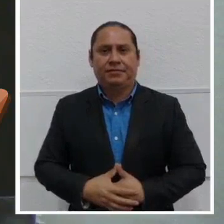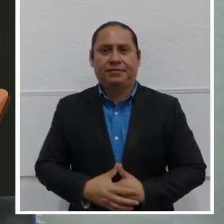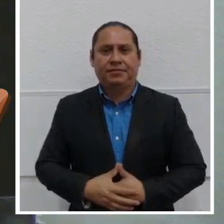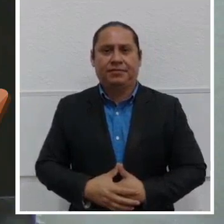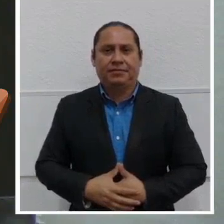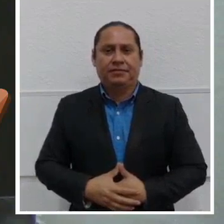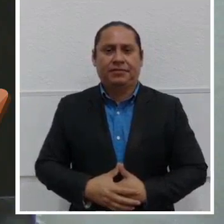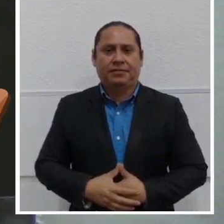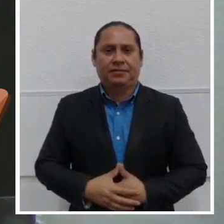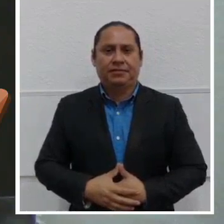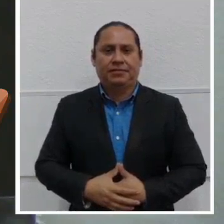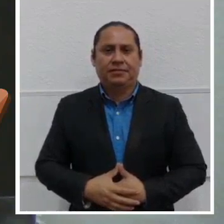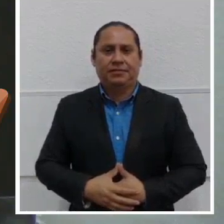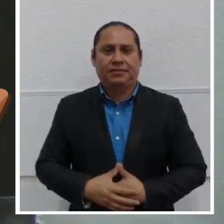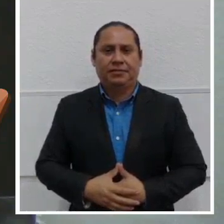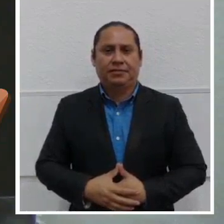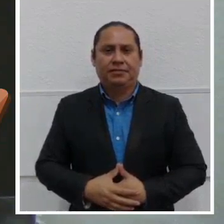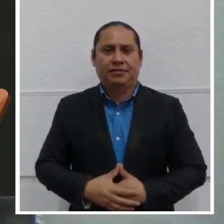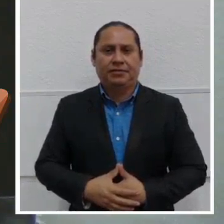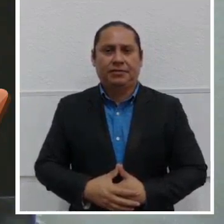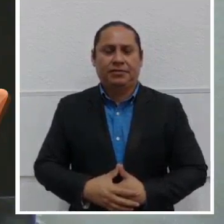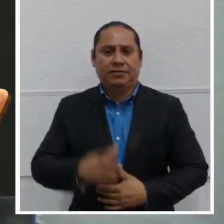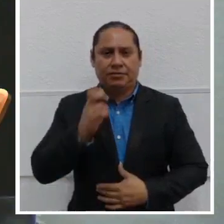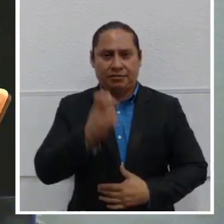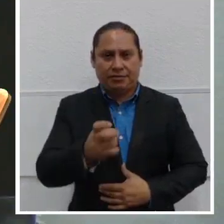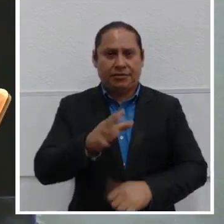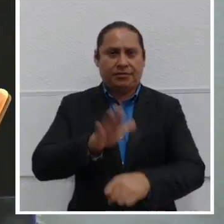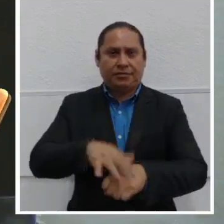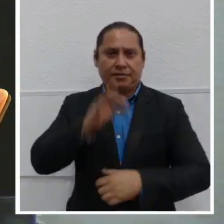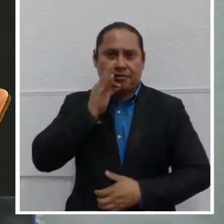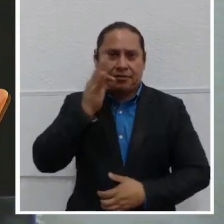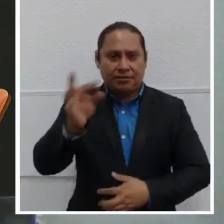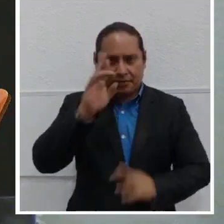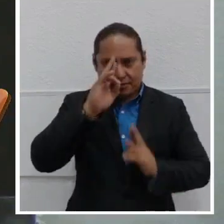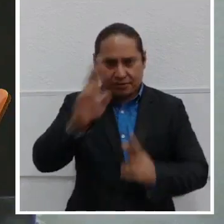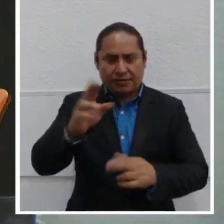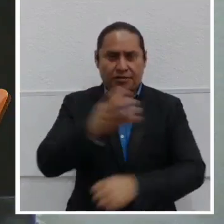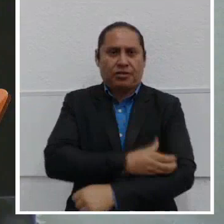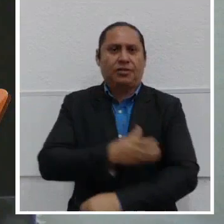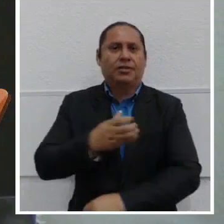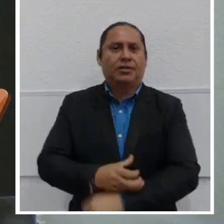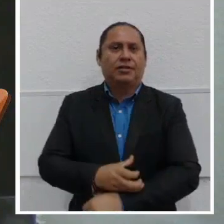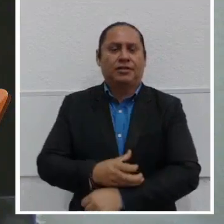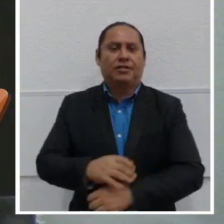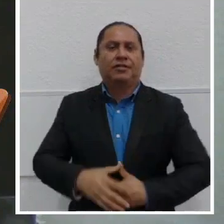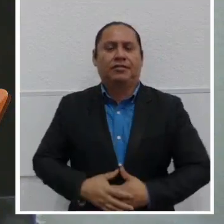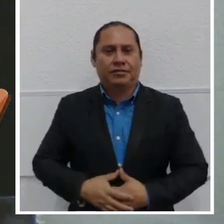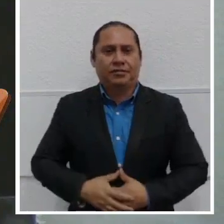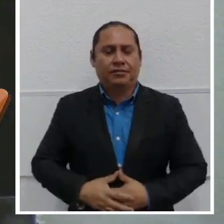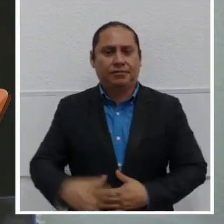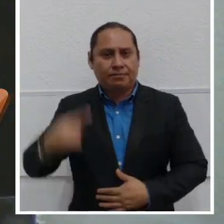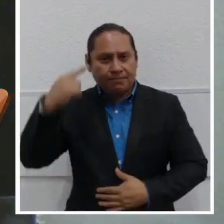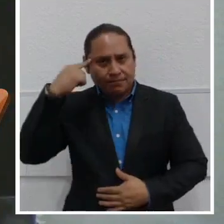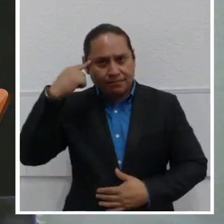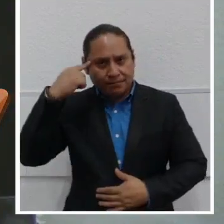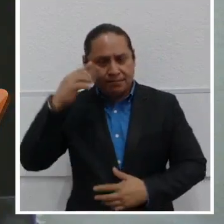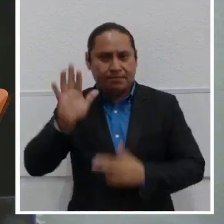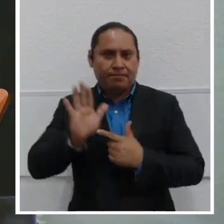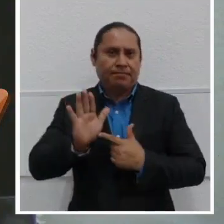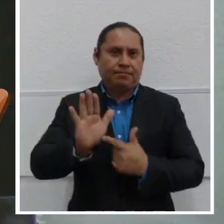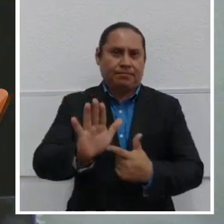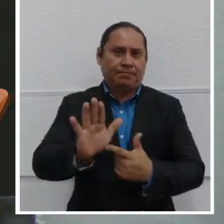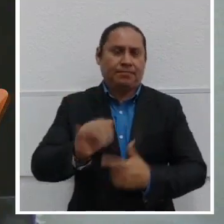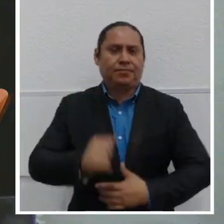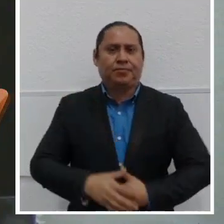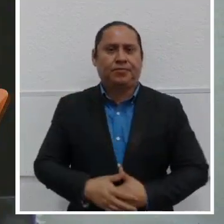participación sí diputada por eso exhorto respetuosamente a los compañeros A que se haga una reflexión de este dictamen